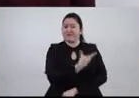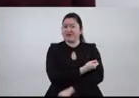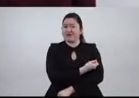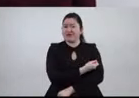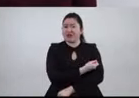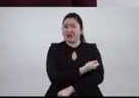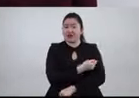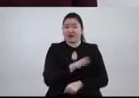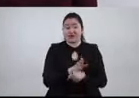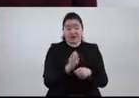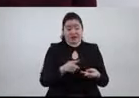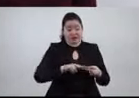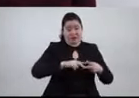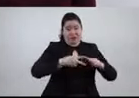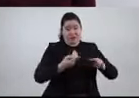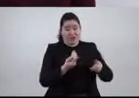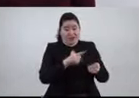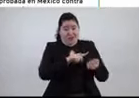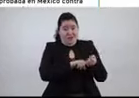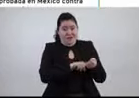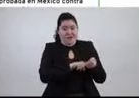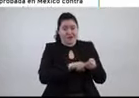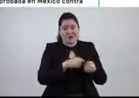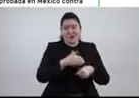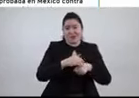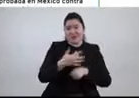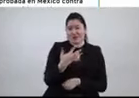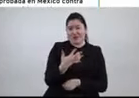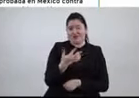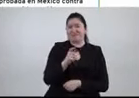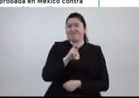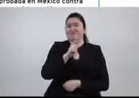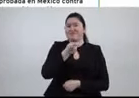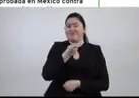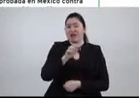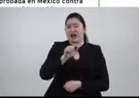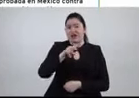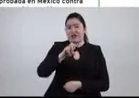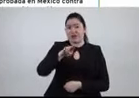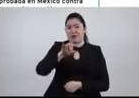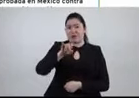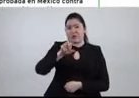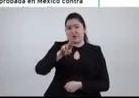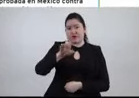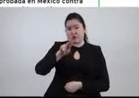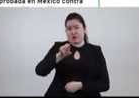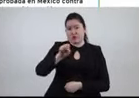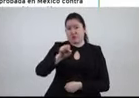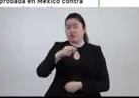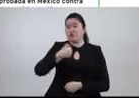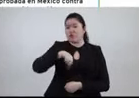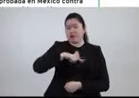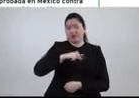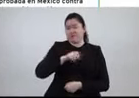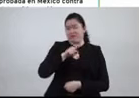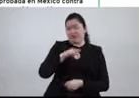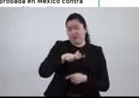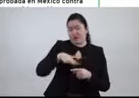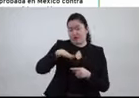de vector viral de adenovirus humano 5. Este es un adenovirus al que normalmente